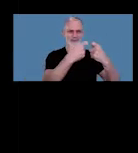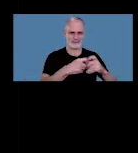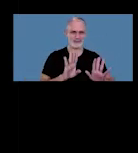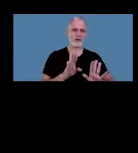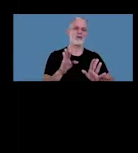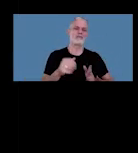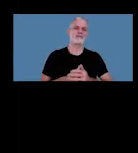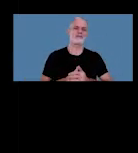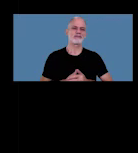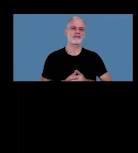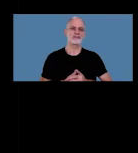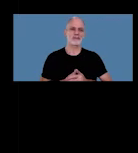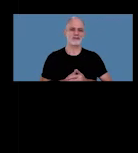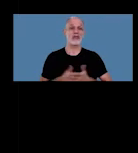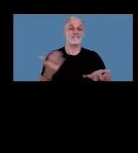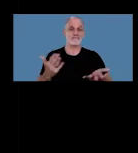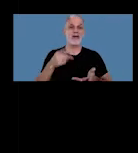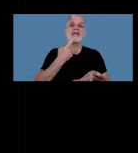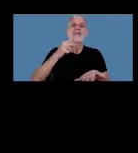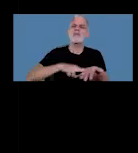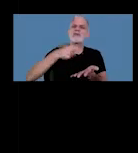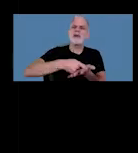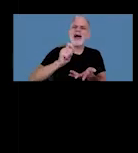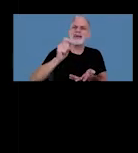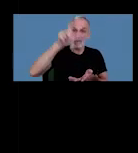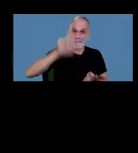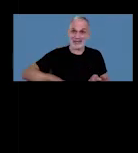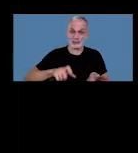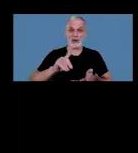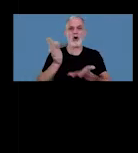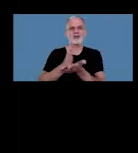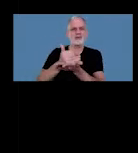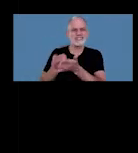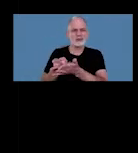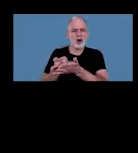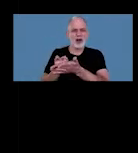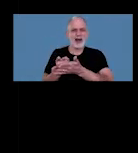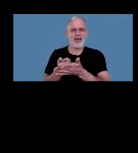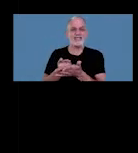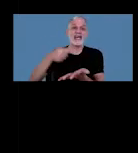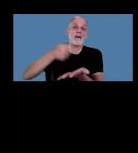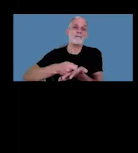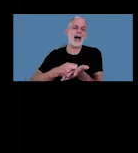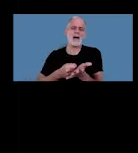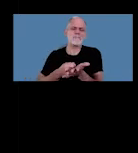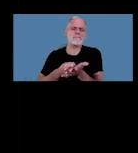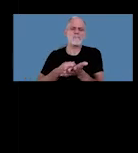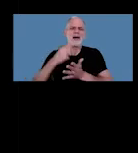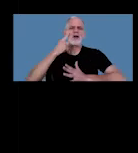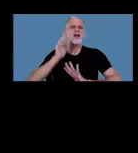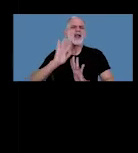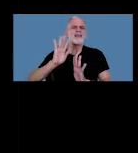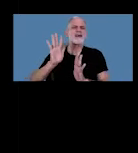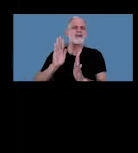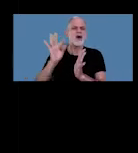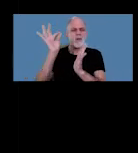indivisas. Grava a estas personas humanas y sucesiones indivisas sin considerar ningún tipo de